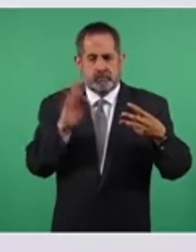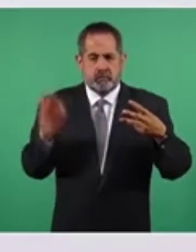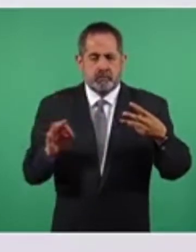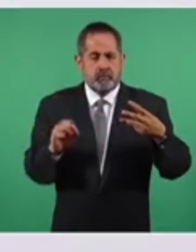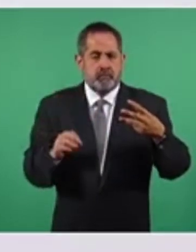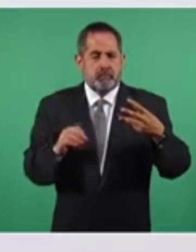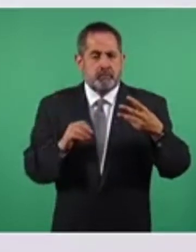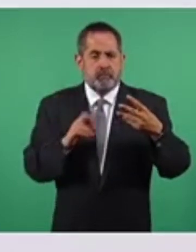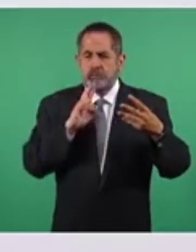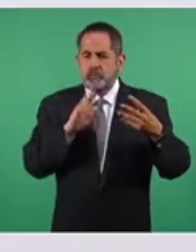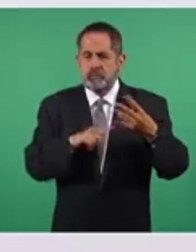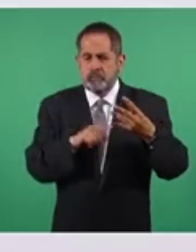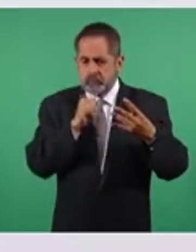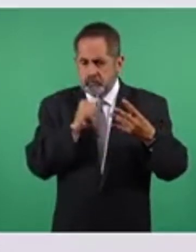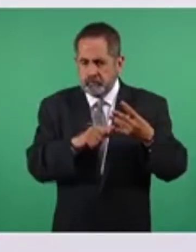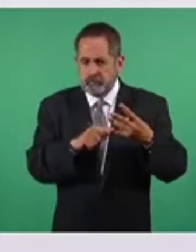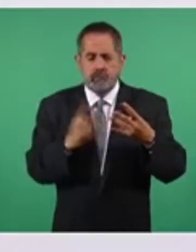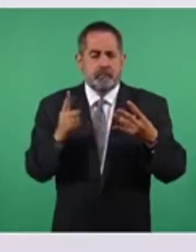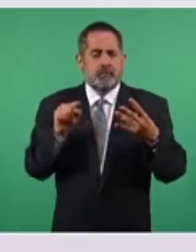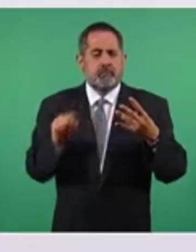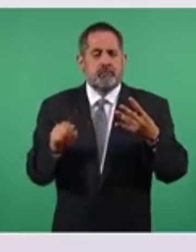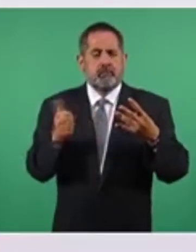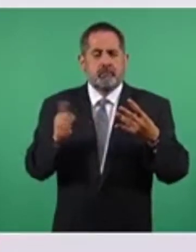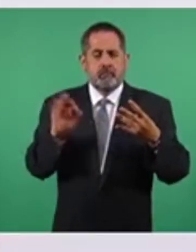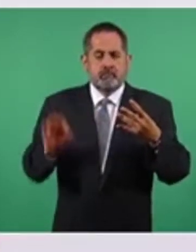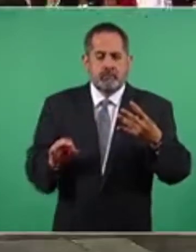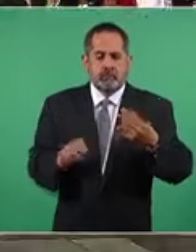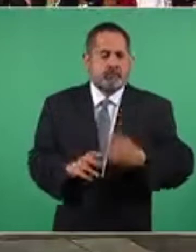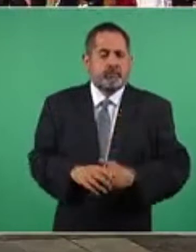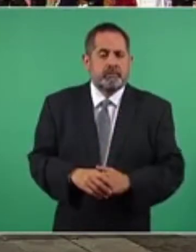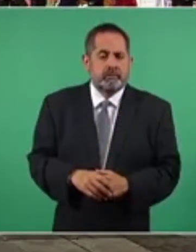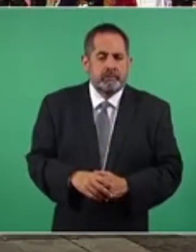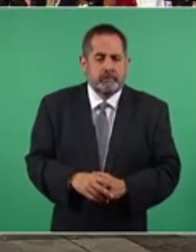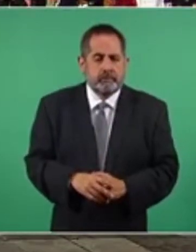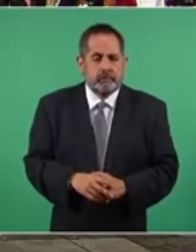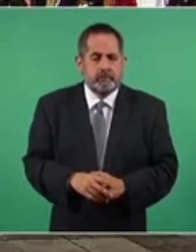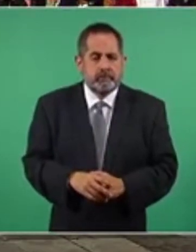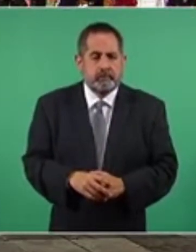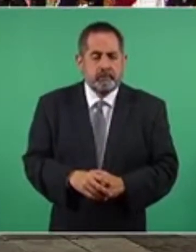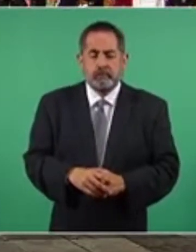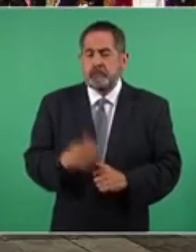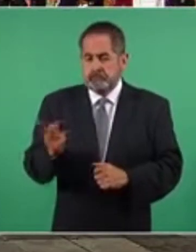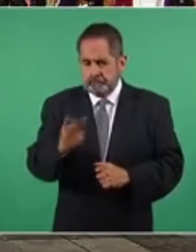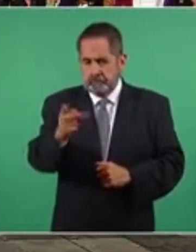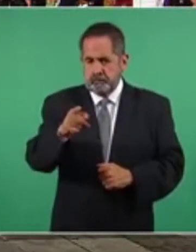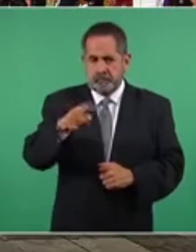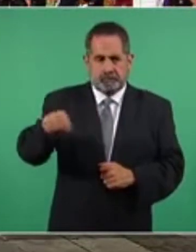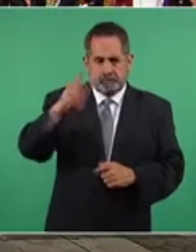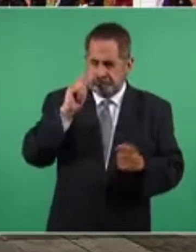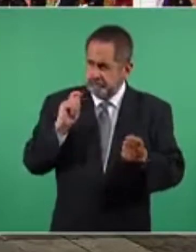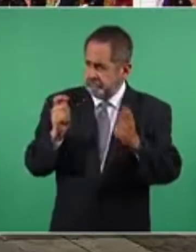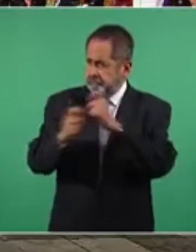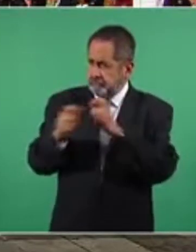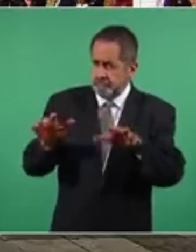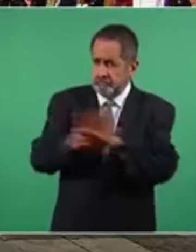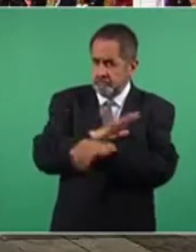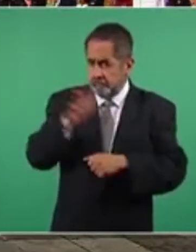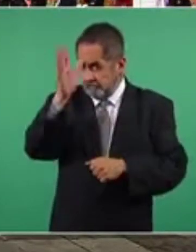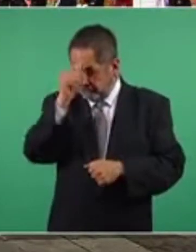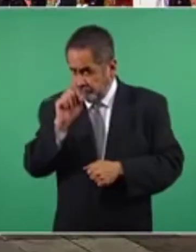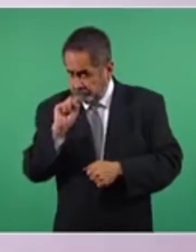2.5%. No contestó, 1.6%. ¿Está usted de acuerdo en ese cambio?